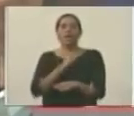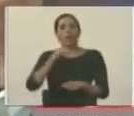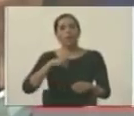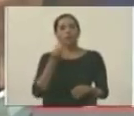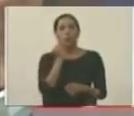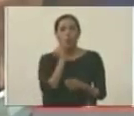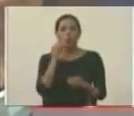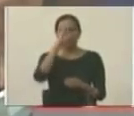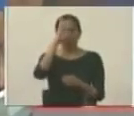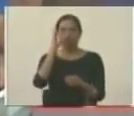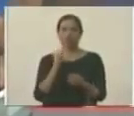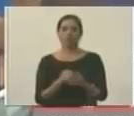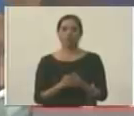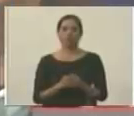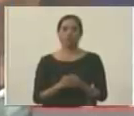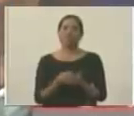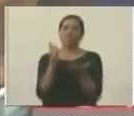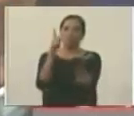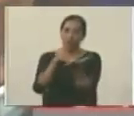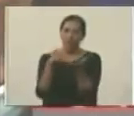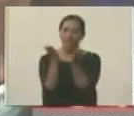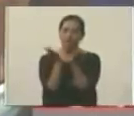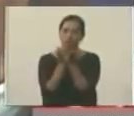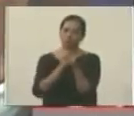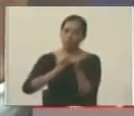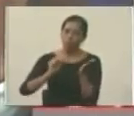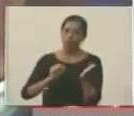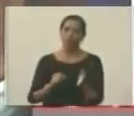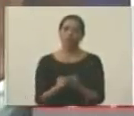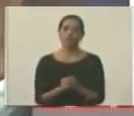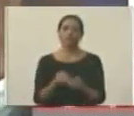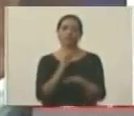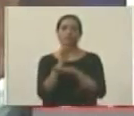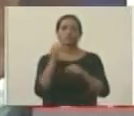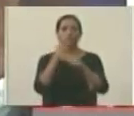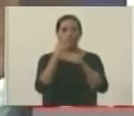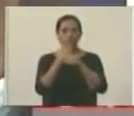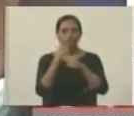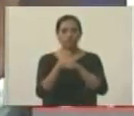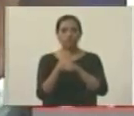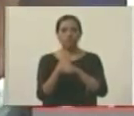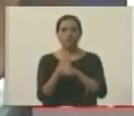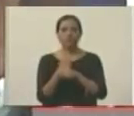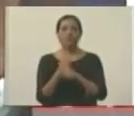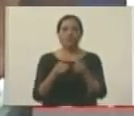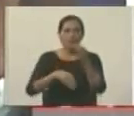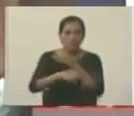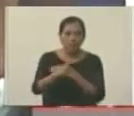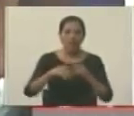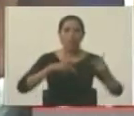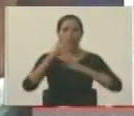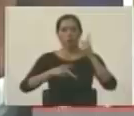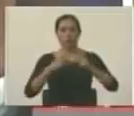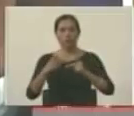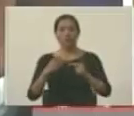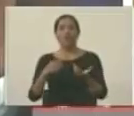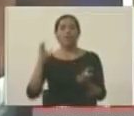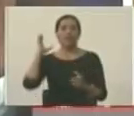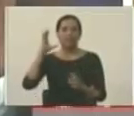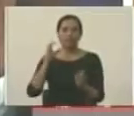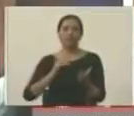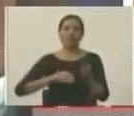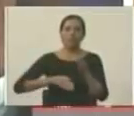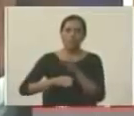digamos, que puedan ir a las clases, ¿vale? Para proteger a los trabajadores que salgan a producir y para que el país vaya